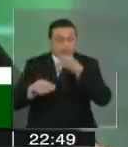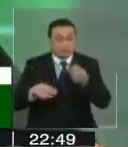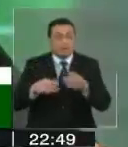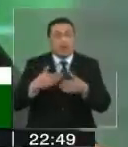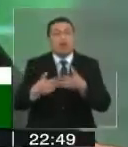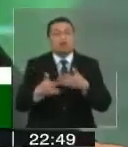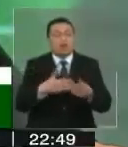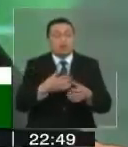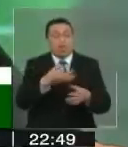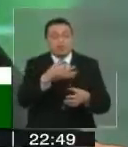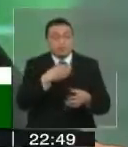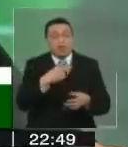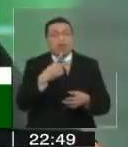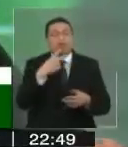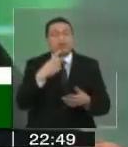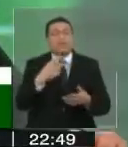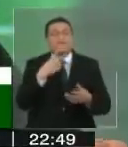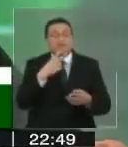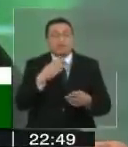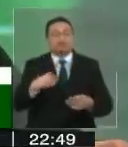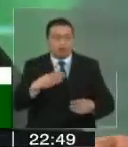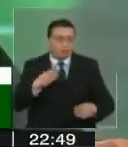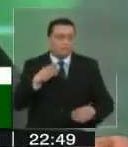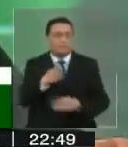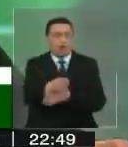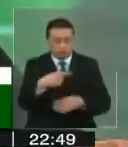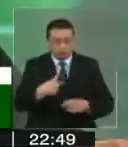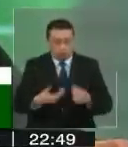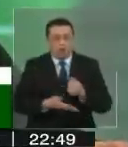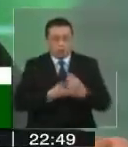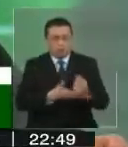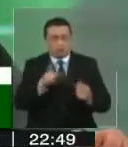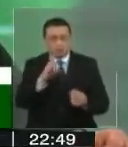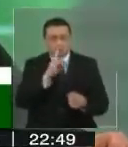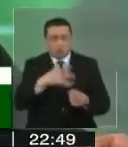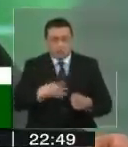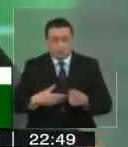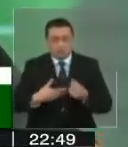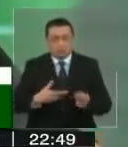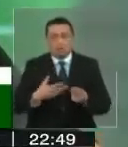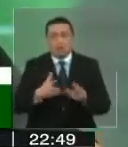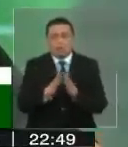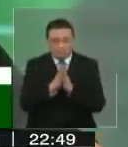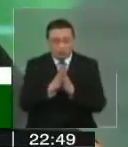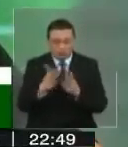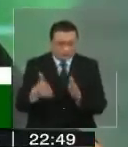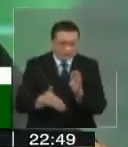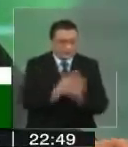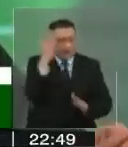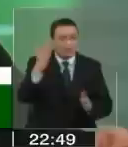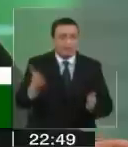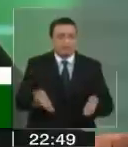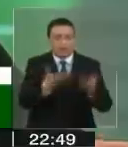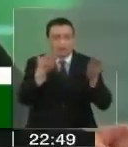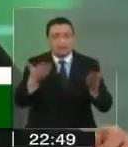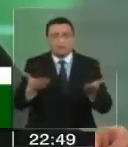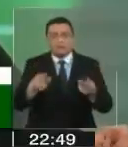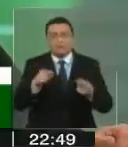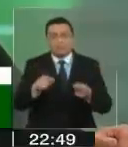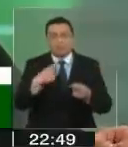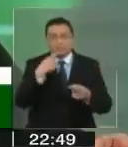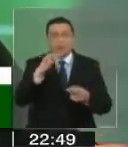dónde estás, dónde vives. Yo voy a tu casa y te cuido a tu hija. Pero por favor, sale. Que es la Pati, que le